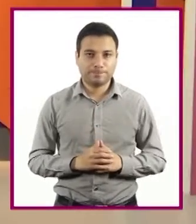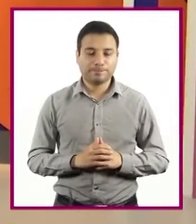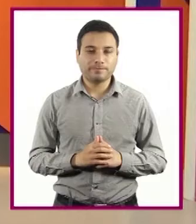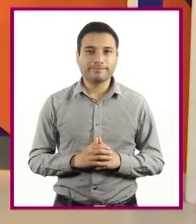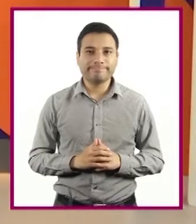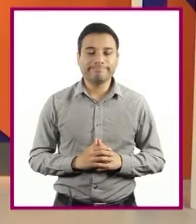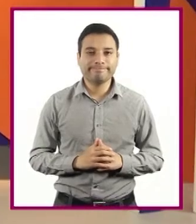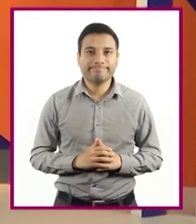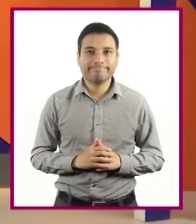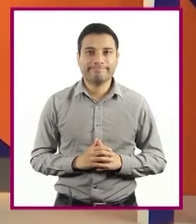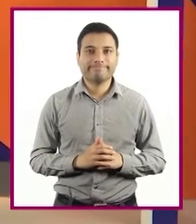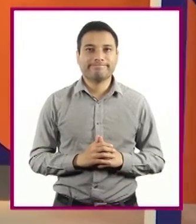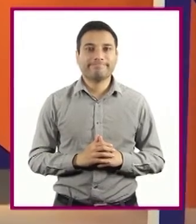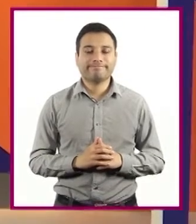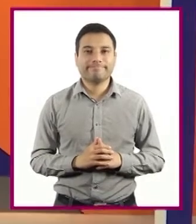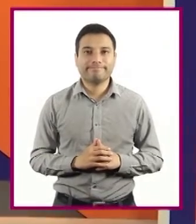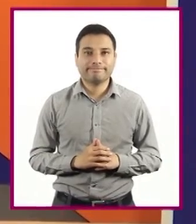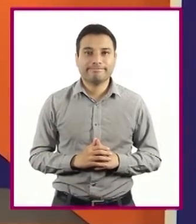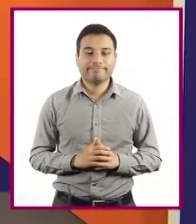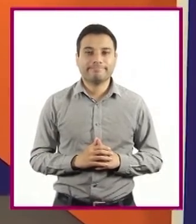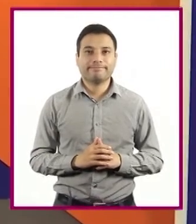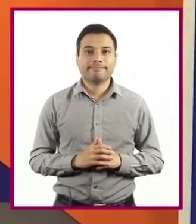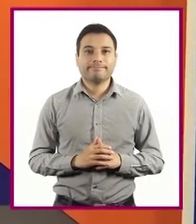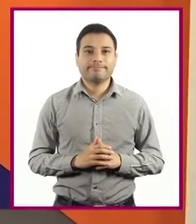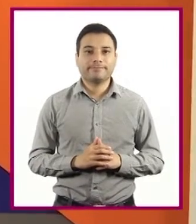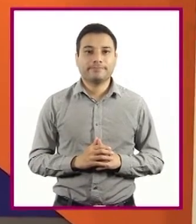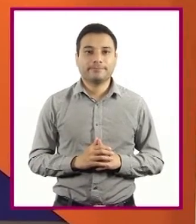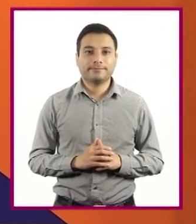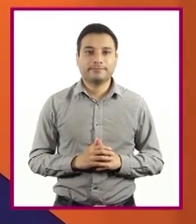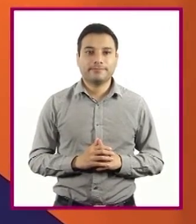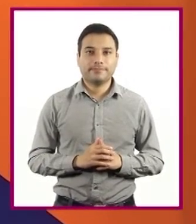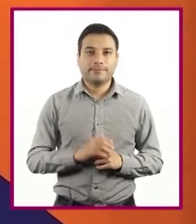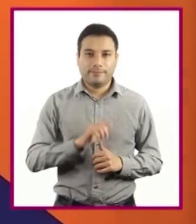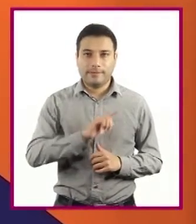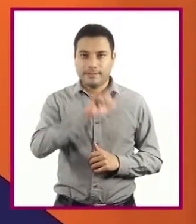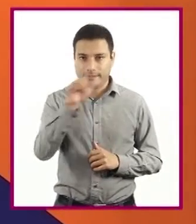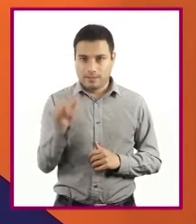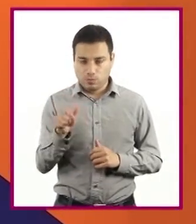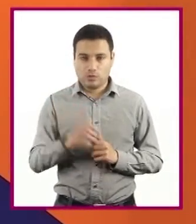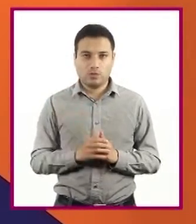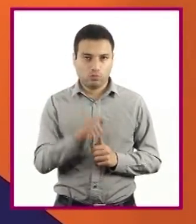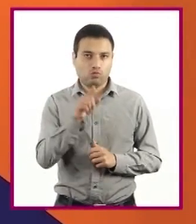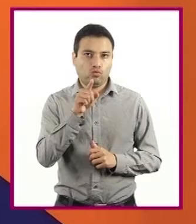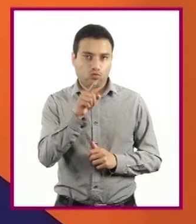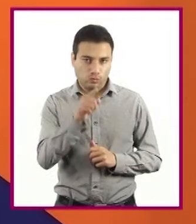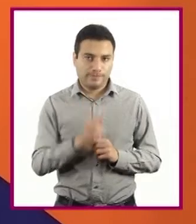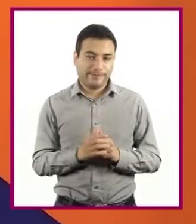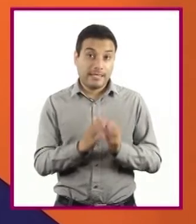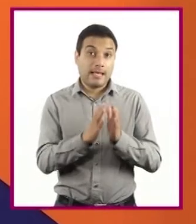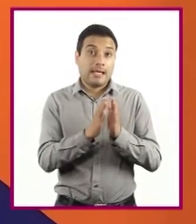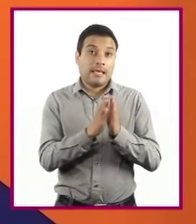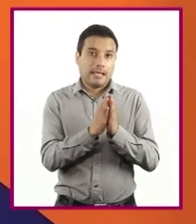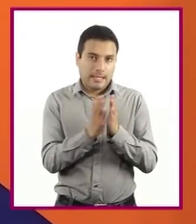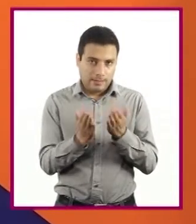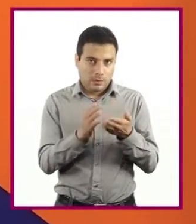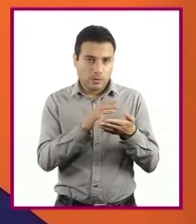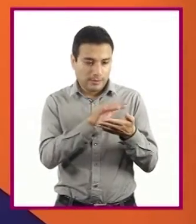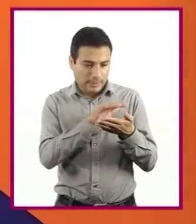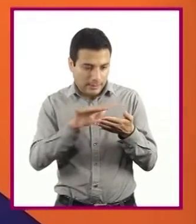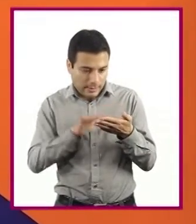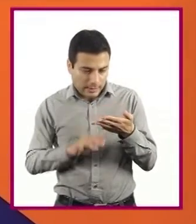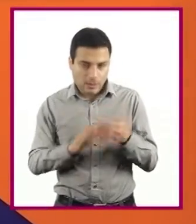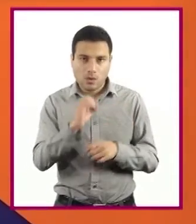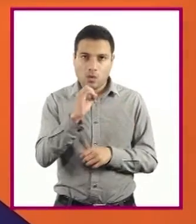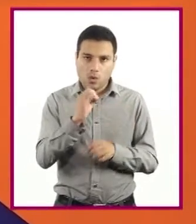sesión. Muchas de estas las podrán resolver al momento de consultar su libro de texto y revisar sus apuntes